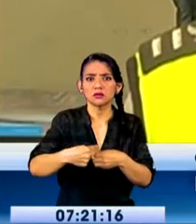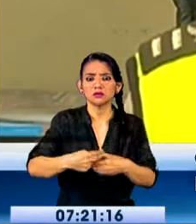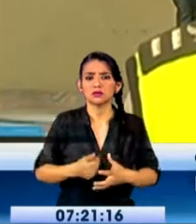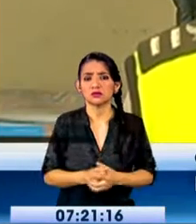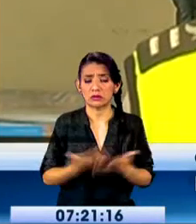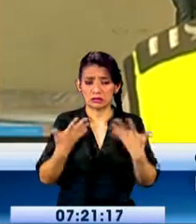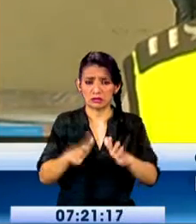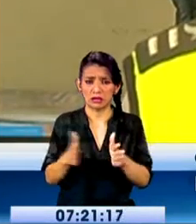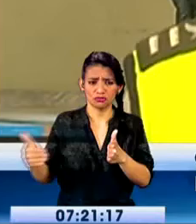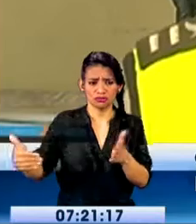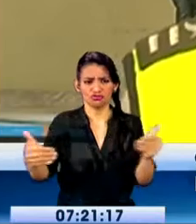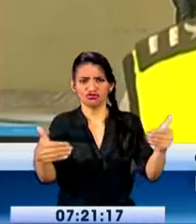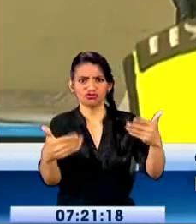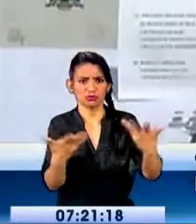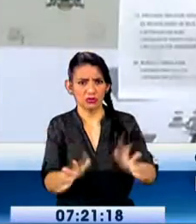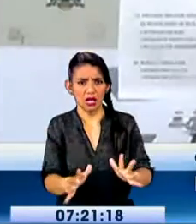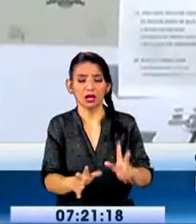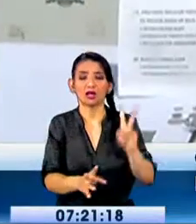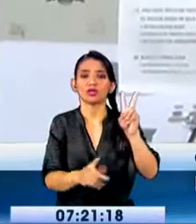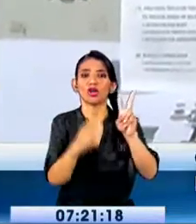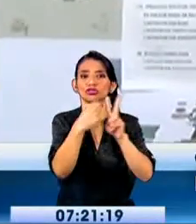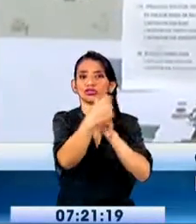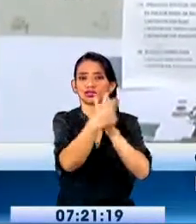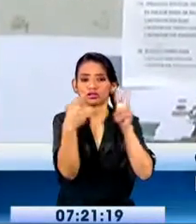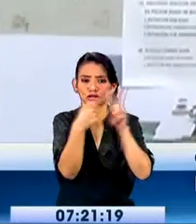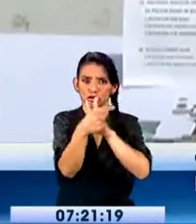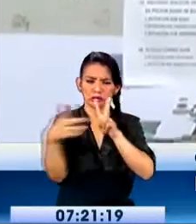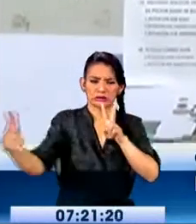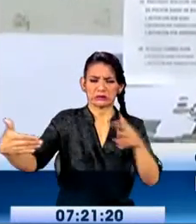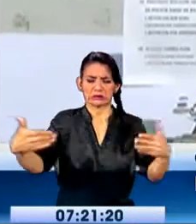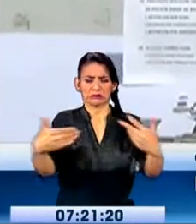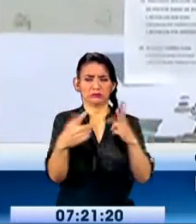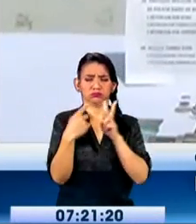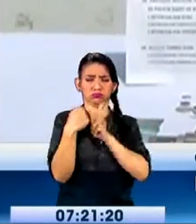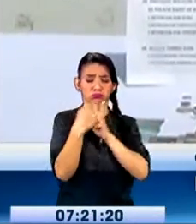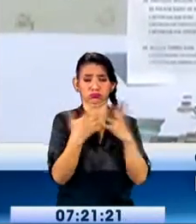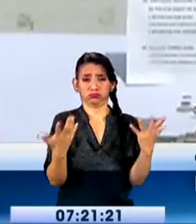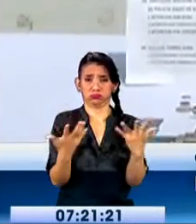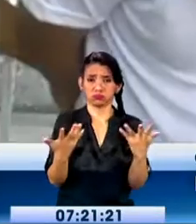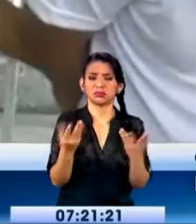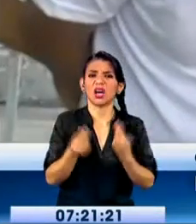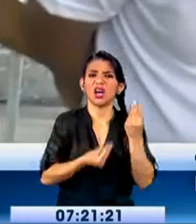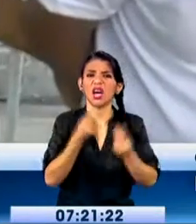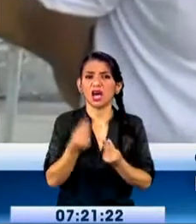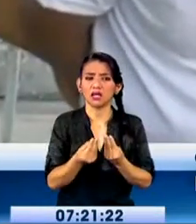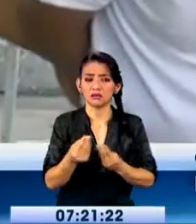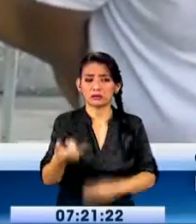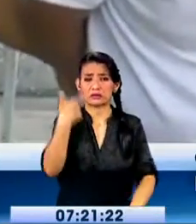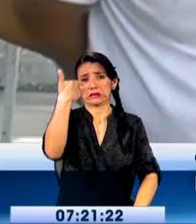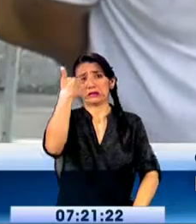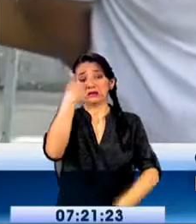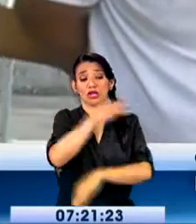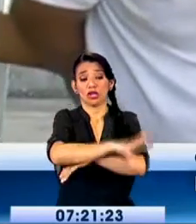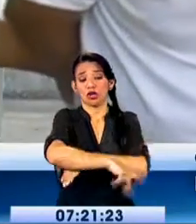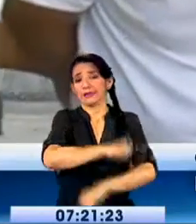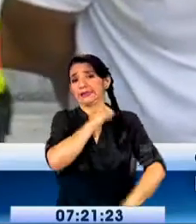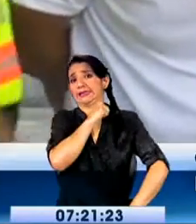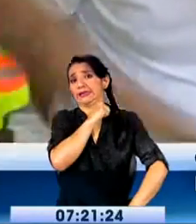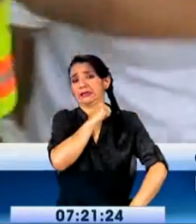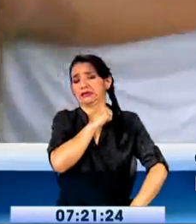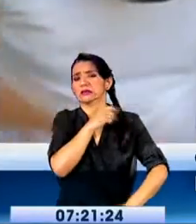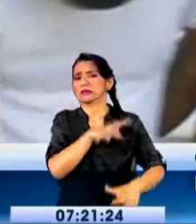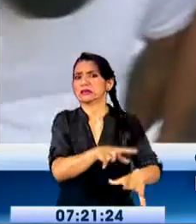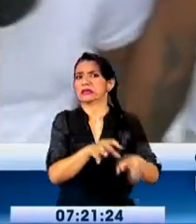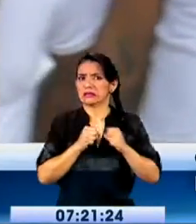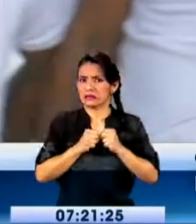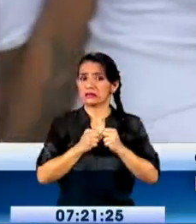interceptado, abordado por dos individuos, los cuales proceden al asalto y al robo al ciudadano y una